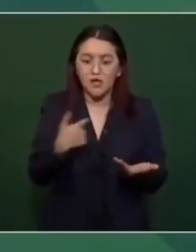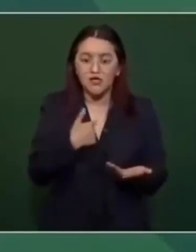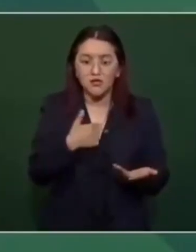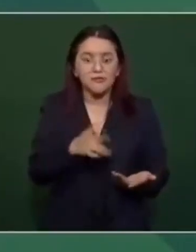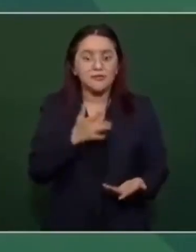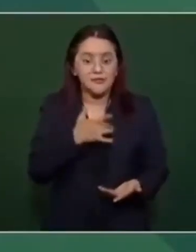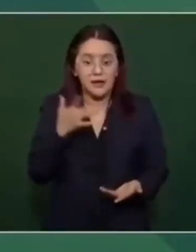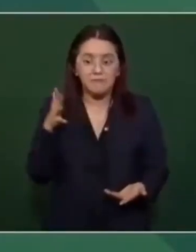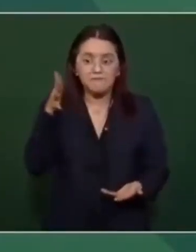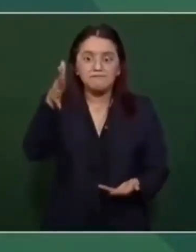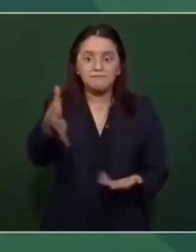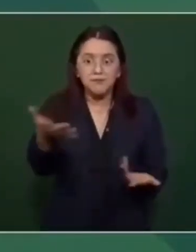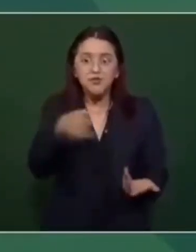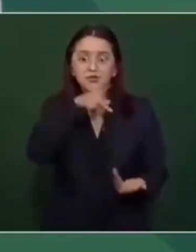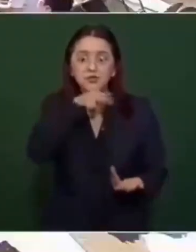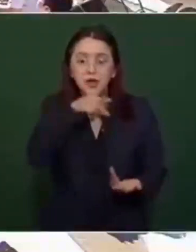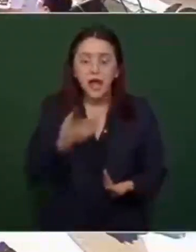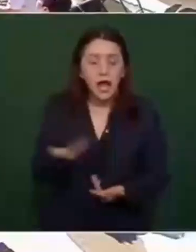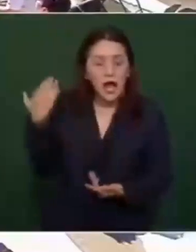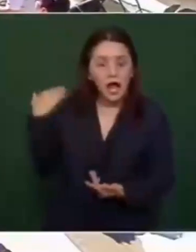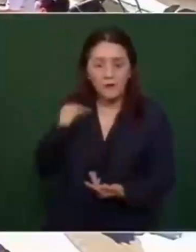preocupa, claro, quién manejó